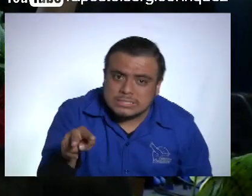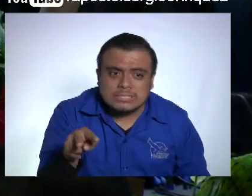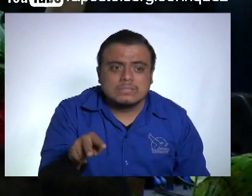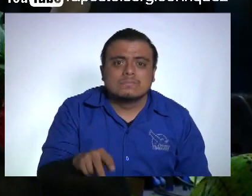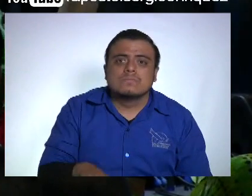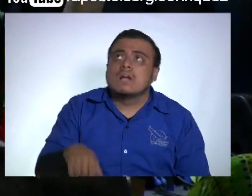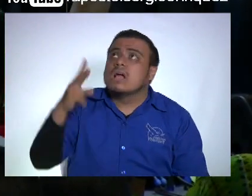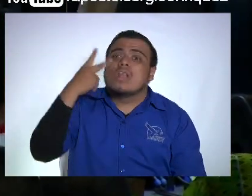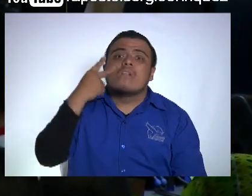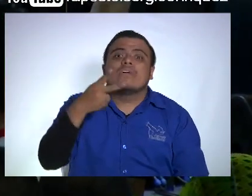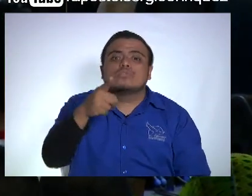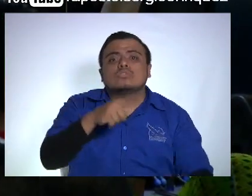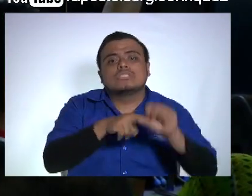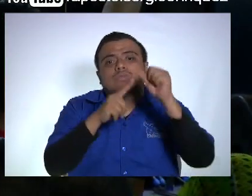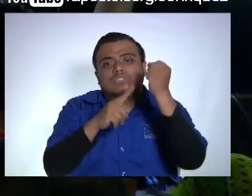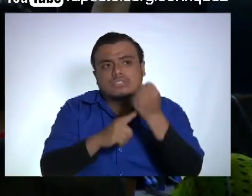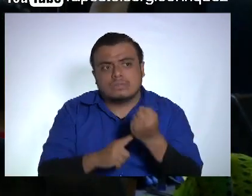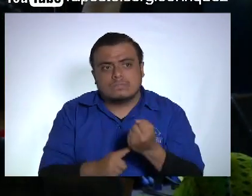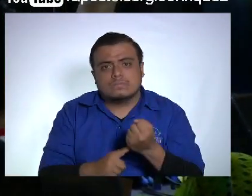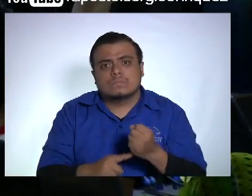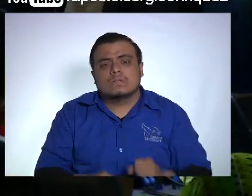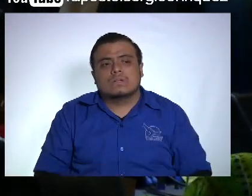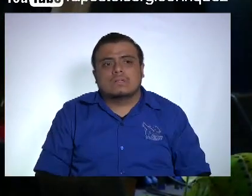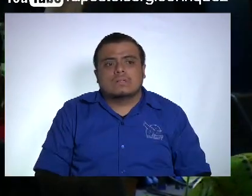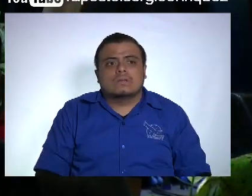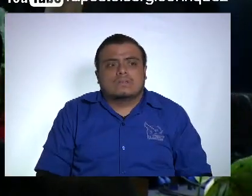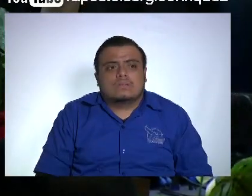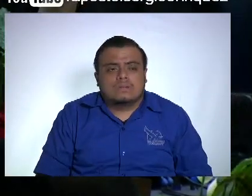tu circunstancia.